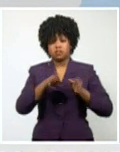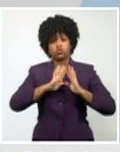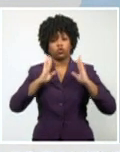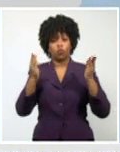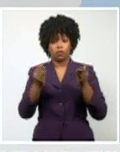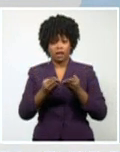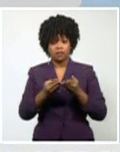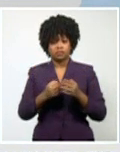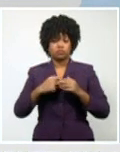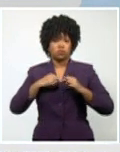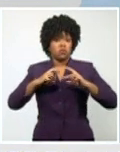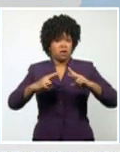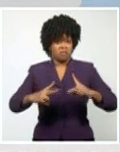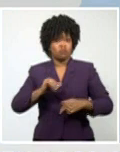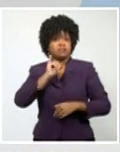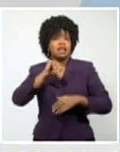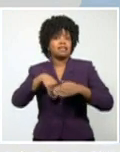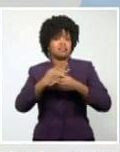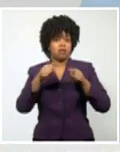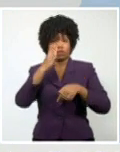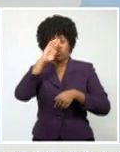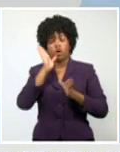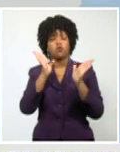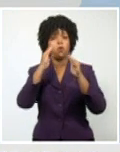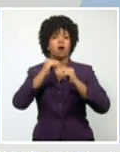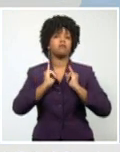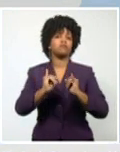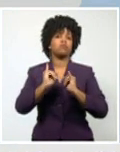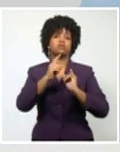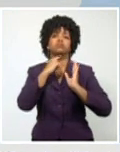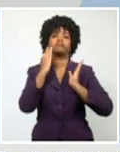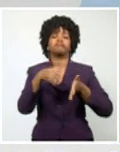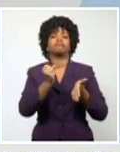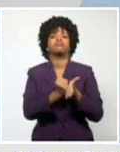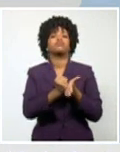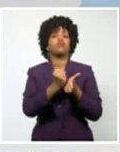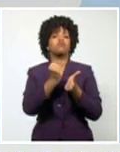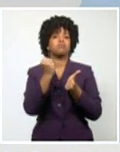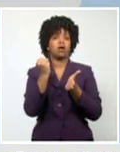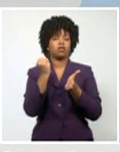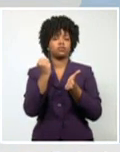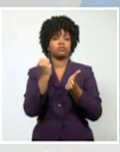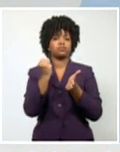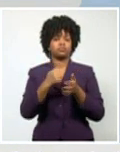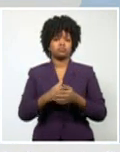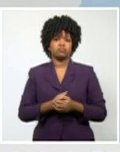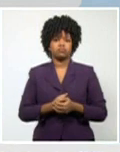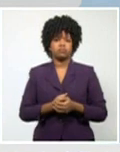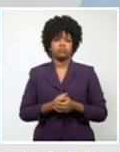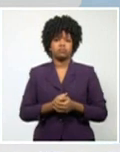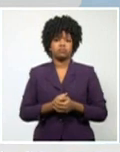Reitero que hace 6 días no tenemos ningún caso confirmado, fíjense, confirmado en el momento